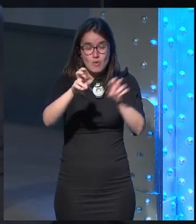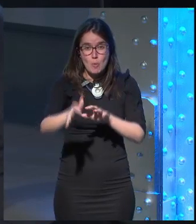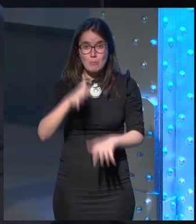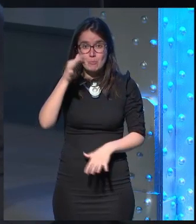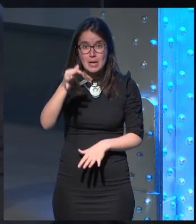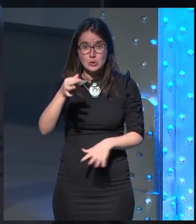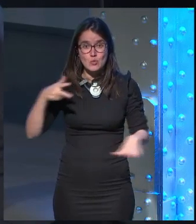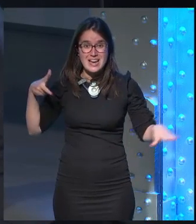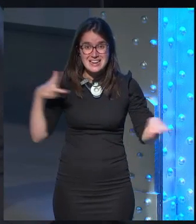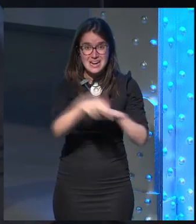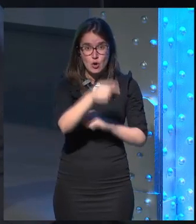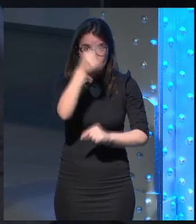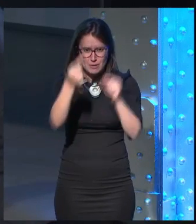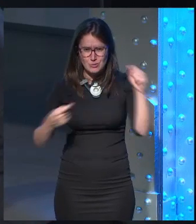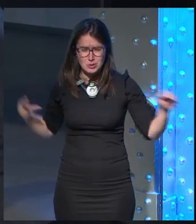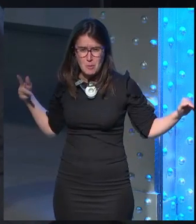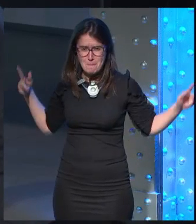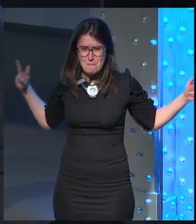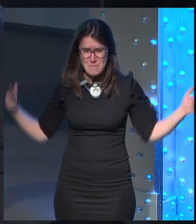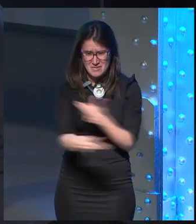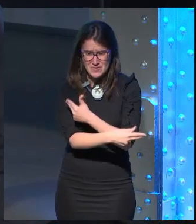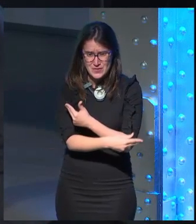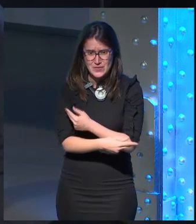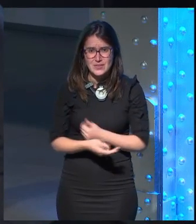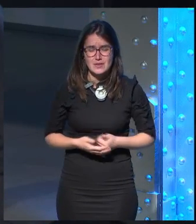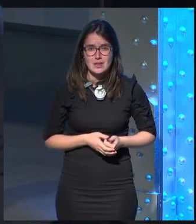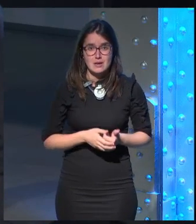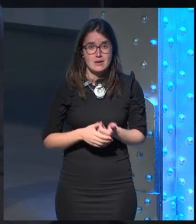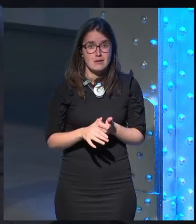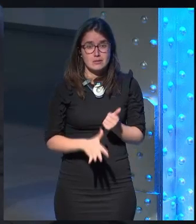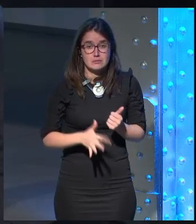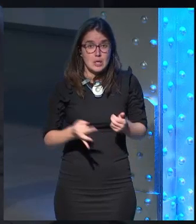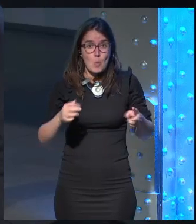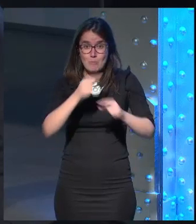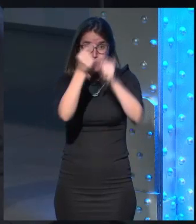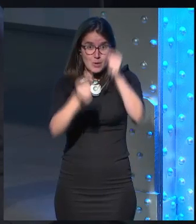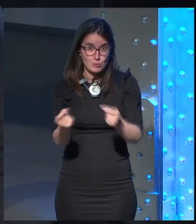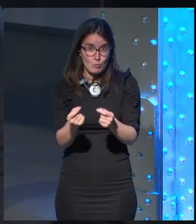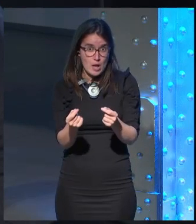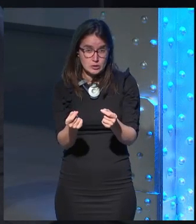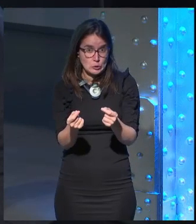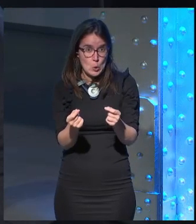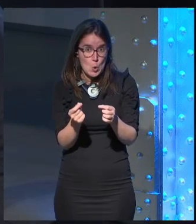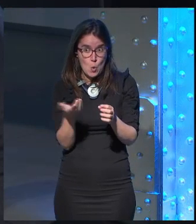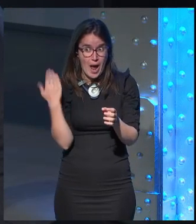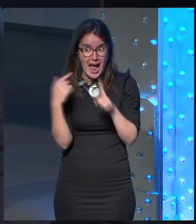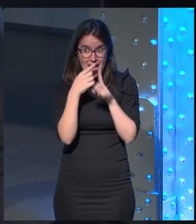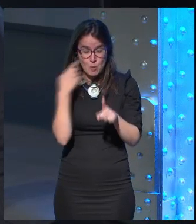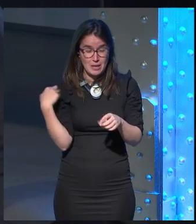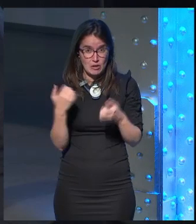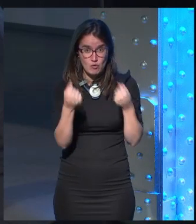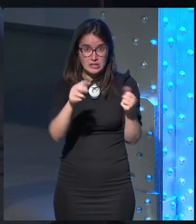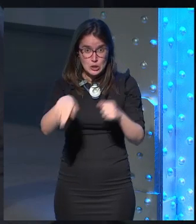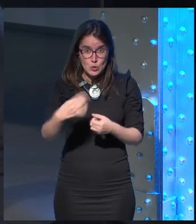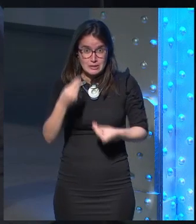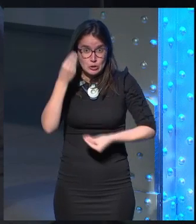hemos tenido un recorte presupuestario y no hemos tenido un presupuesto demasiado grande durante el último año. Entonces, no creo